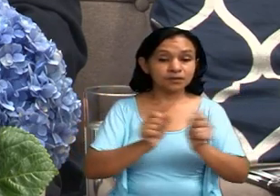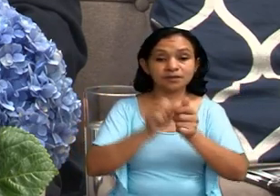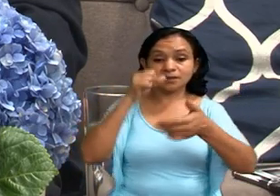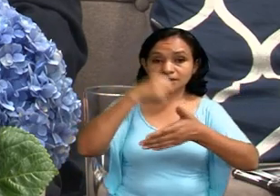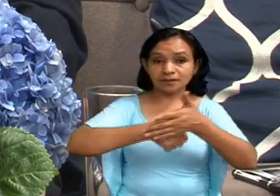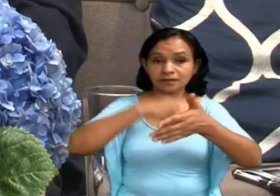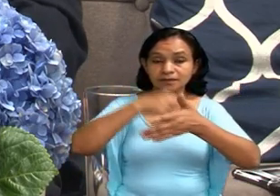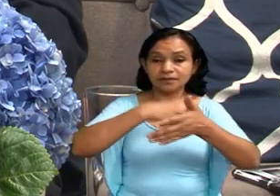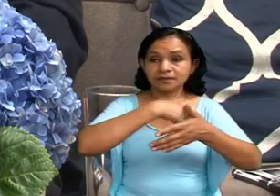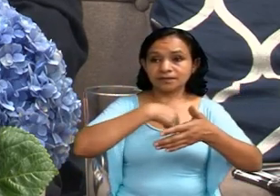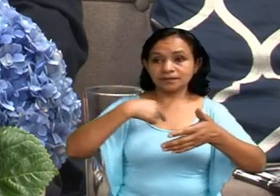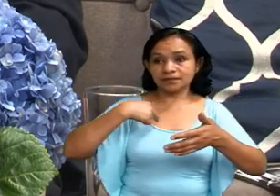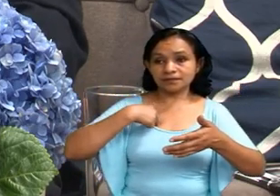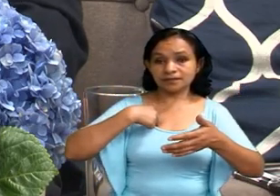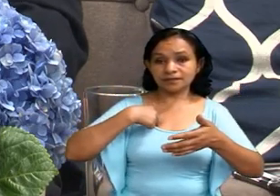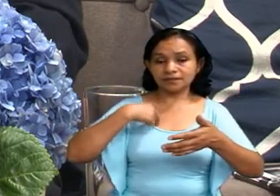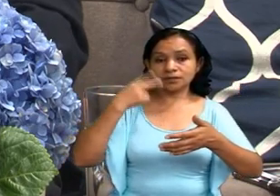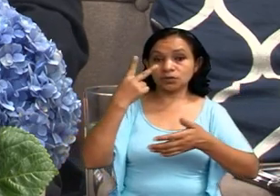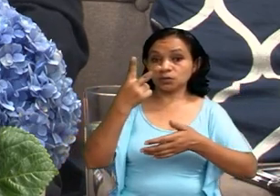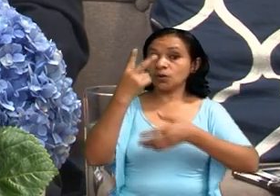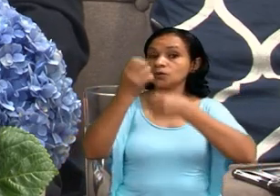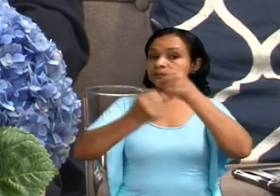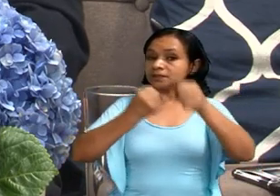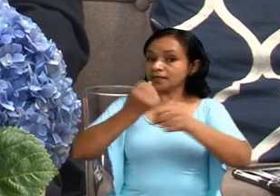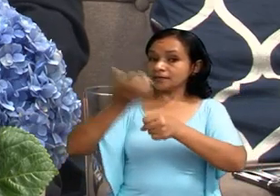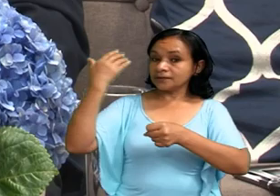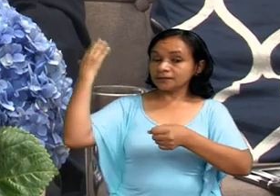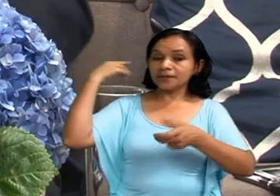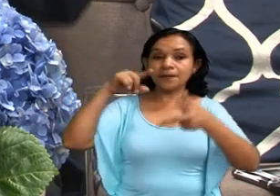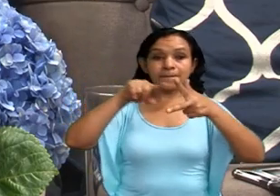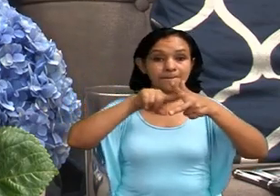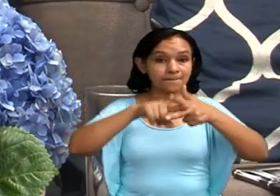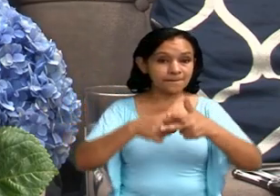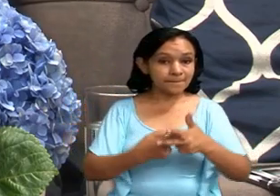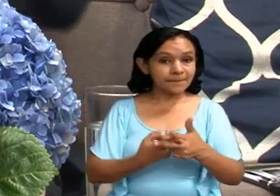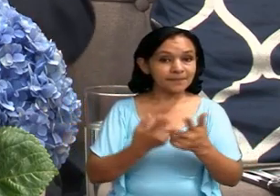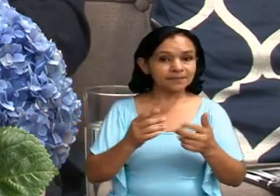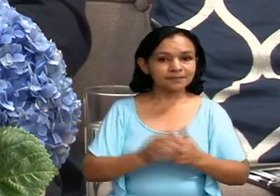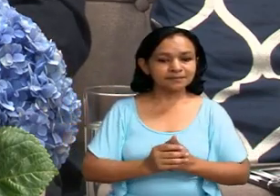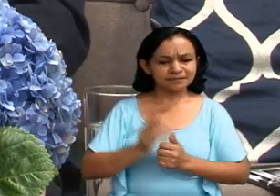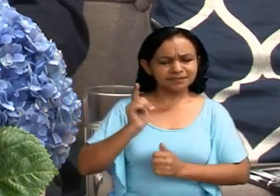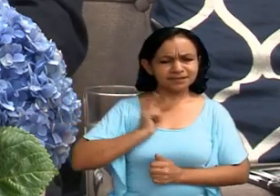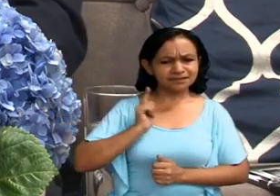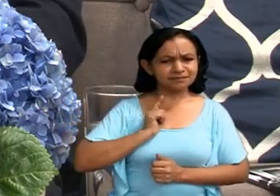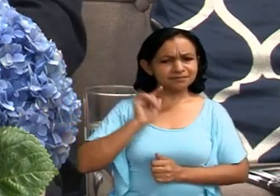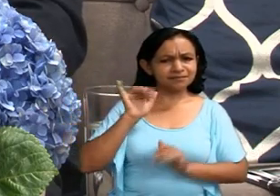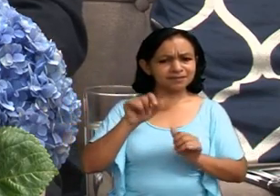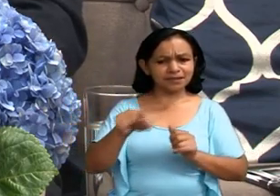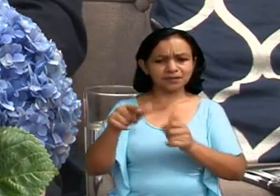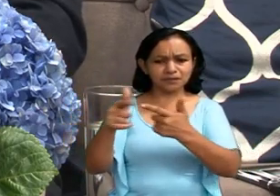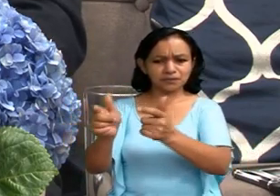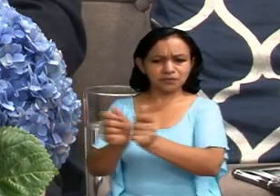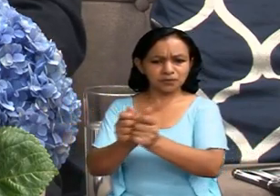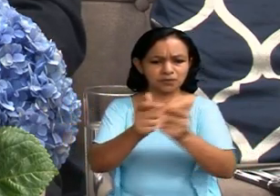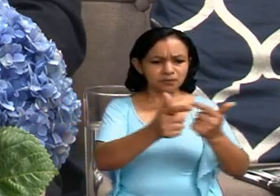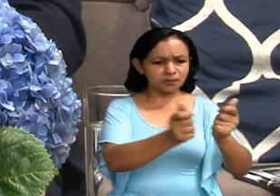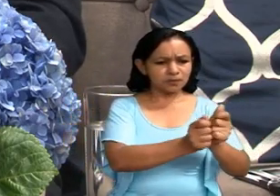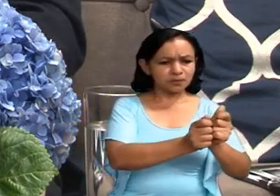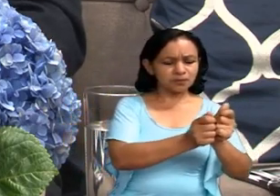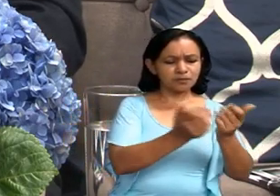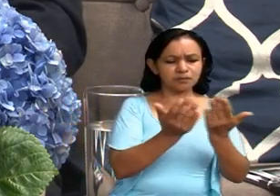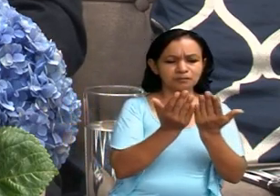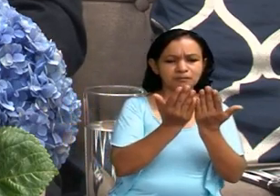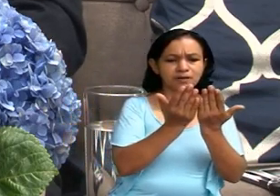se ha hecho desde hace un par de, ya casi 2 años, pues tenemos ya los coros bastante fortalecidos en muchos